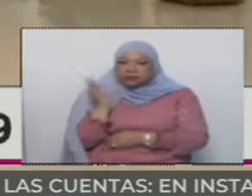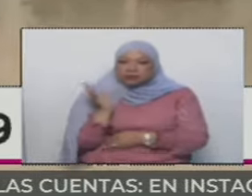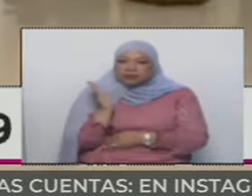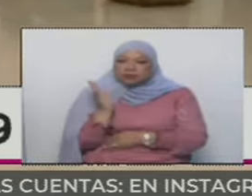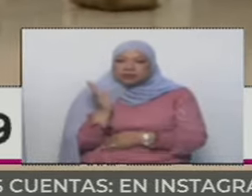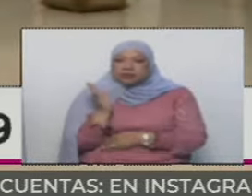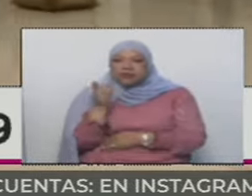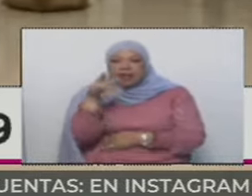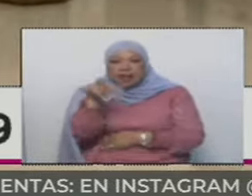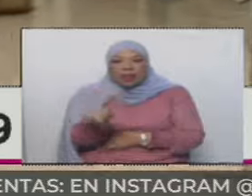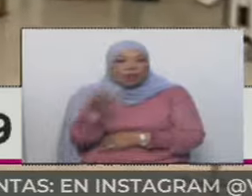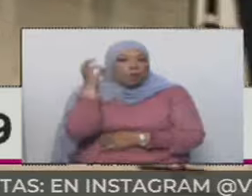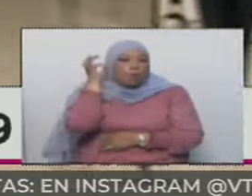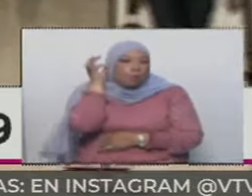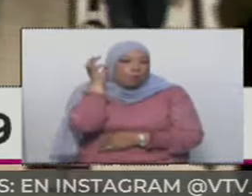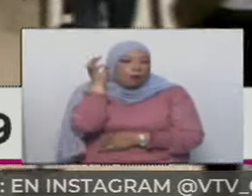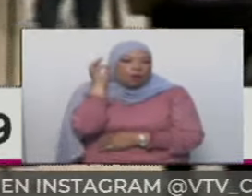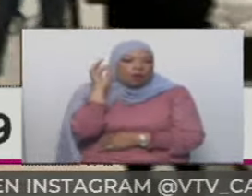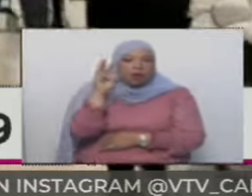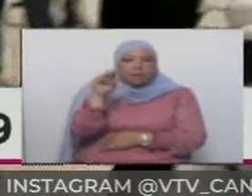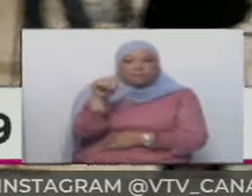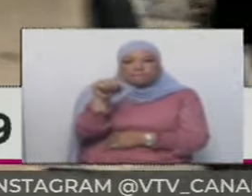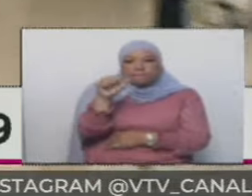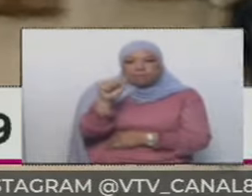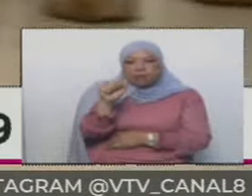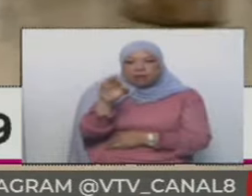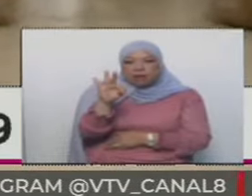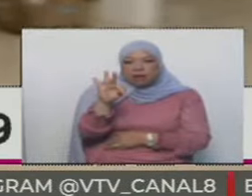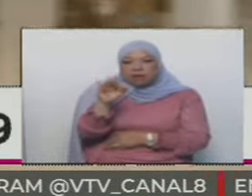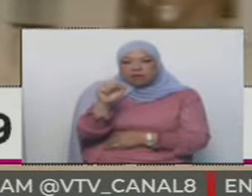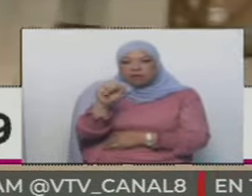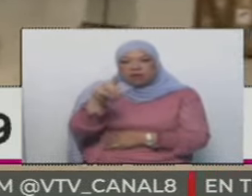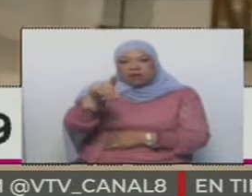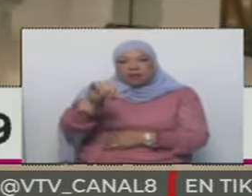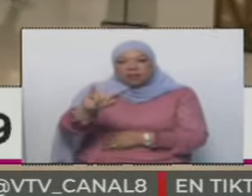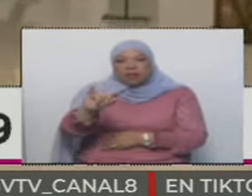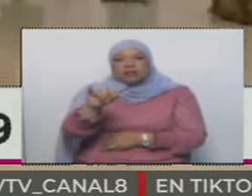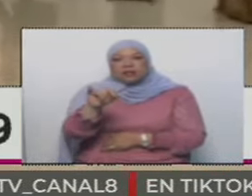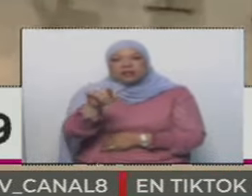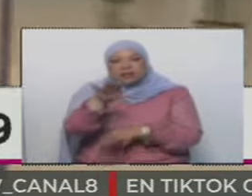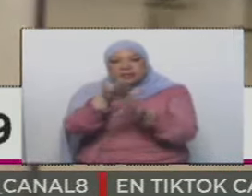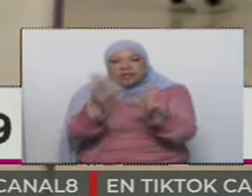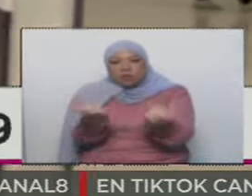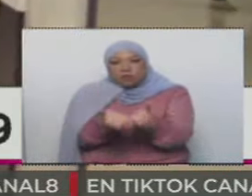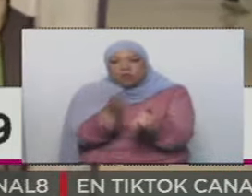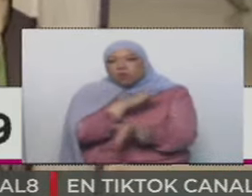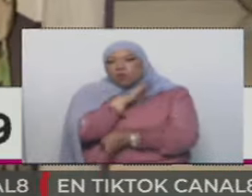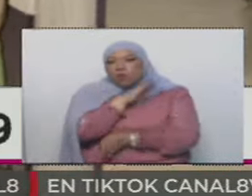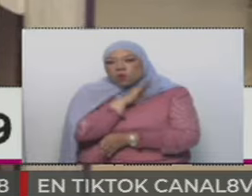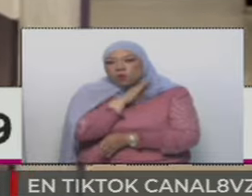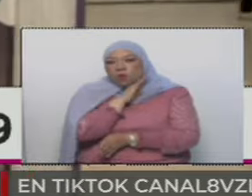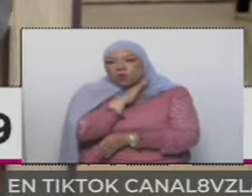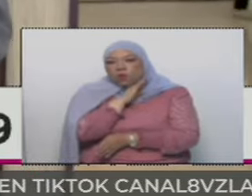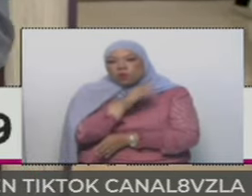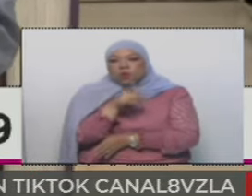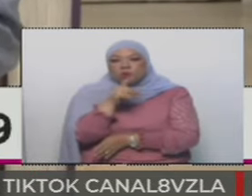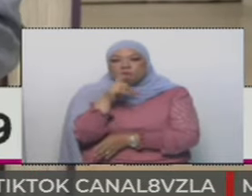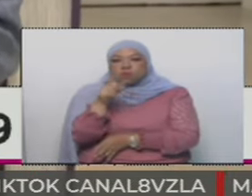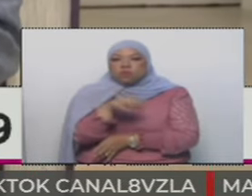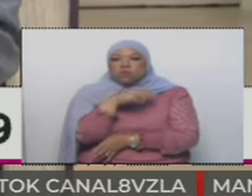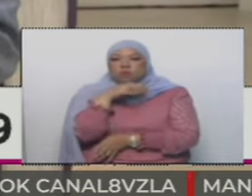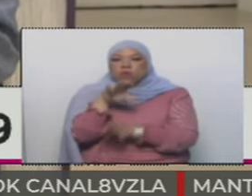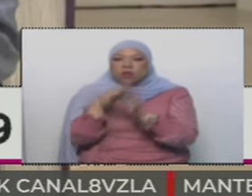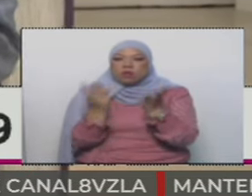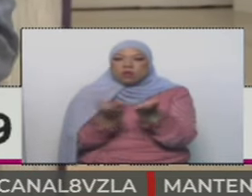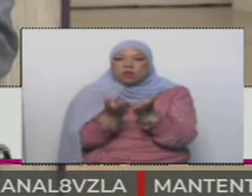la Mafalda. Y si el mundo estuvo enfermo y hay otros que quieren infectar y enfermar al mundo